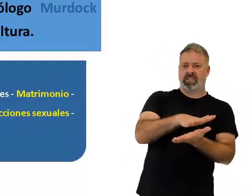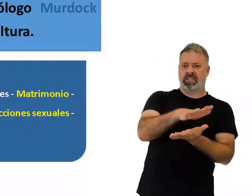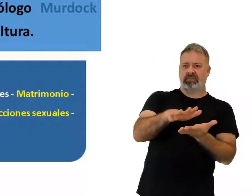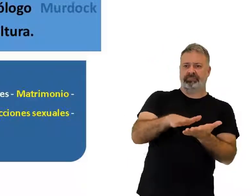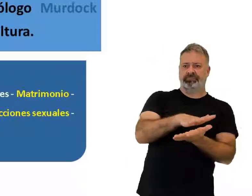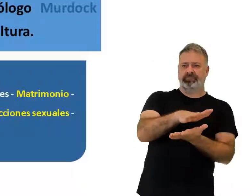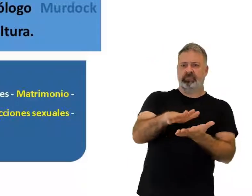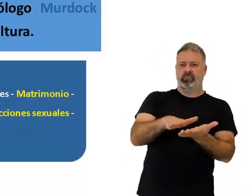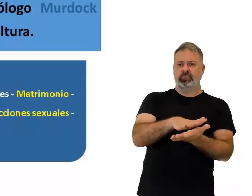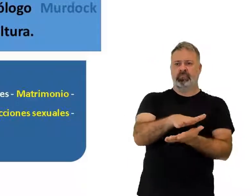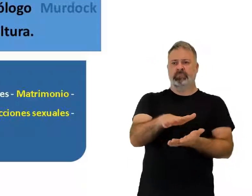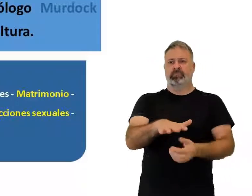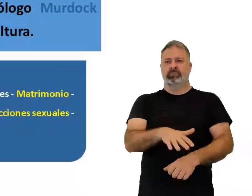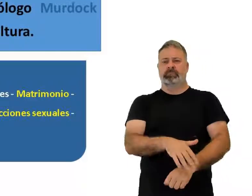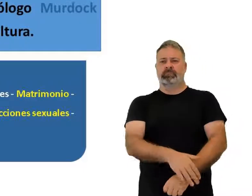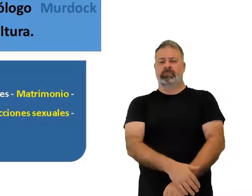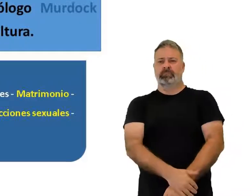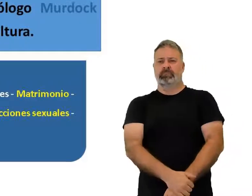básicas.